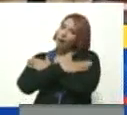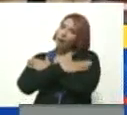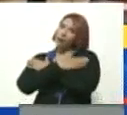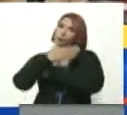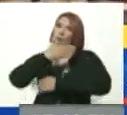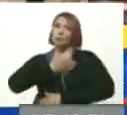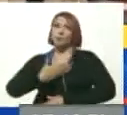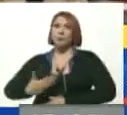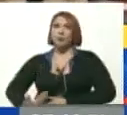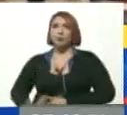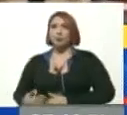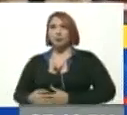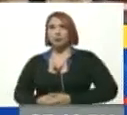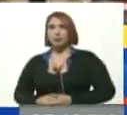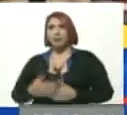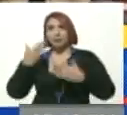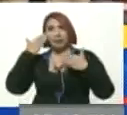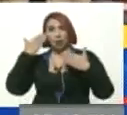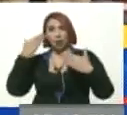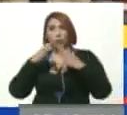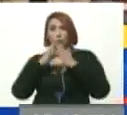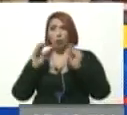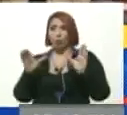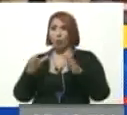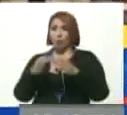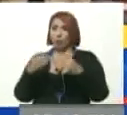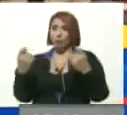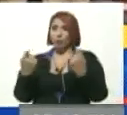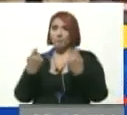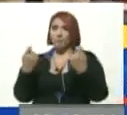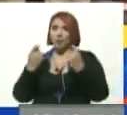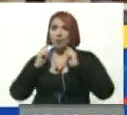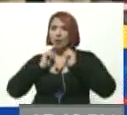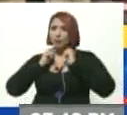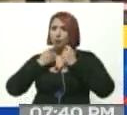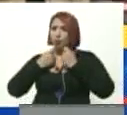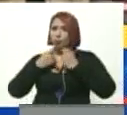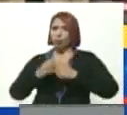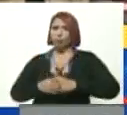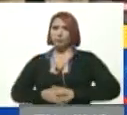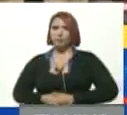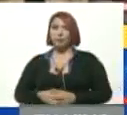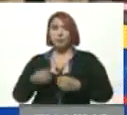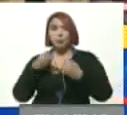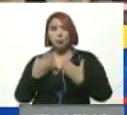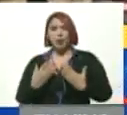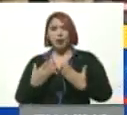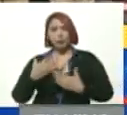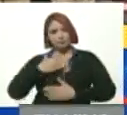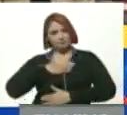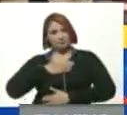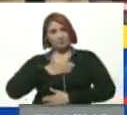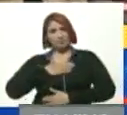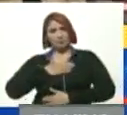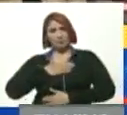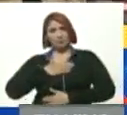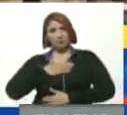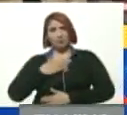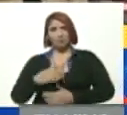presidente. Bueno, y saludos a todo este comando de campaña Aristóbulo Isturiz. Bueno, uno